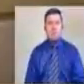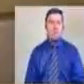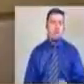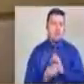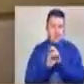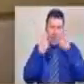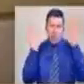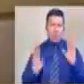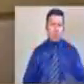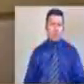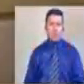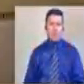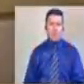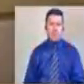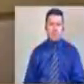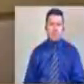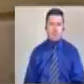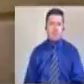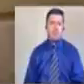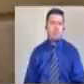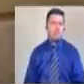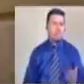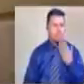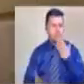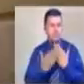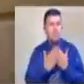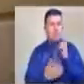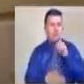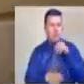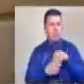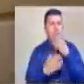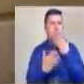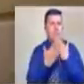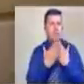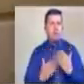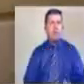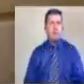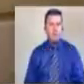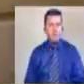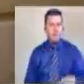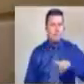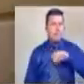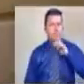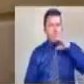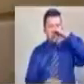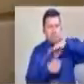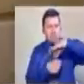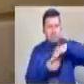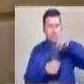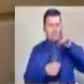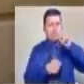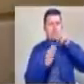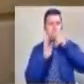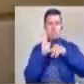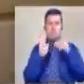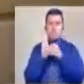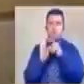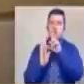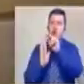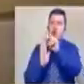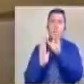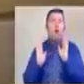Indudablemente, tenemos que agradecerle también a quienes votaron por el no en el plebiscito.